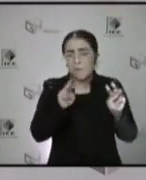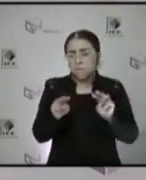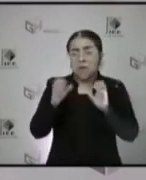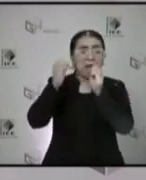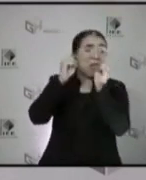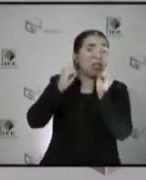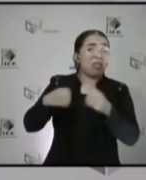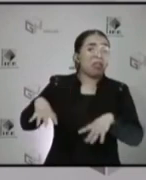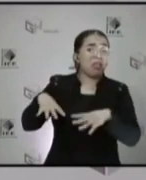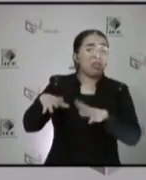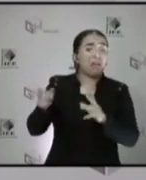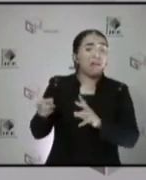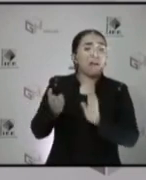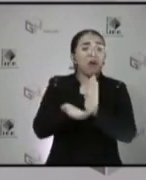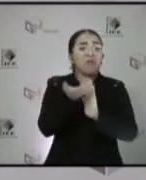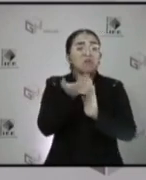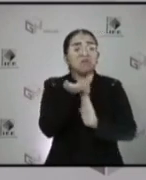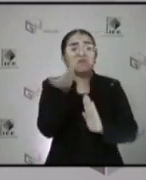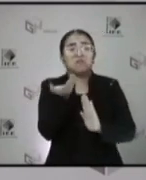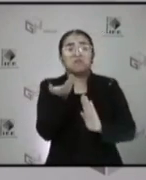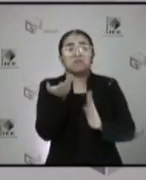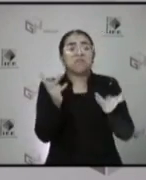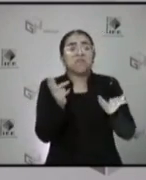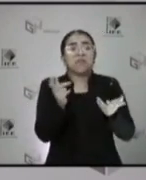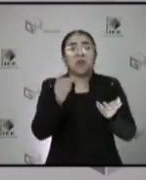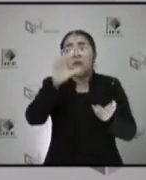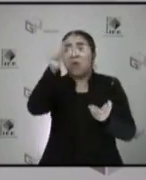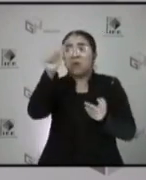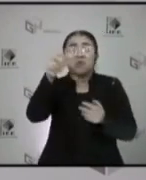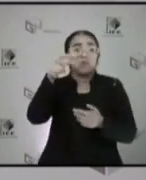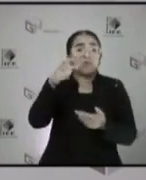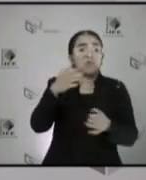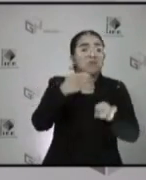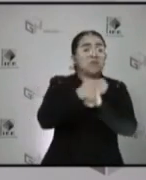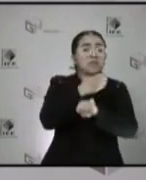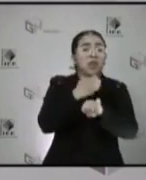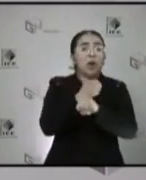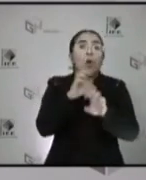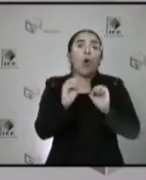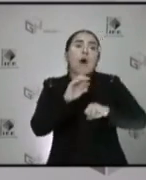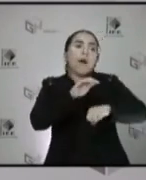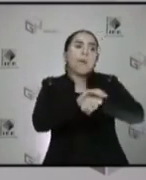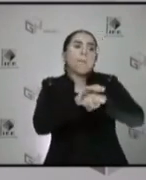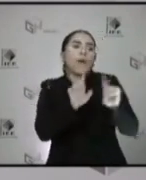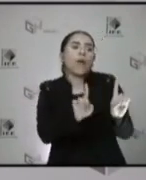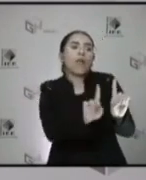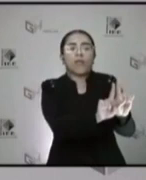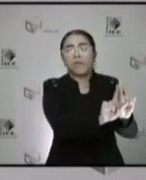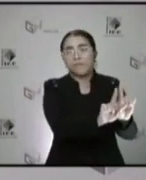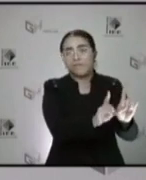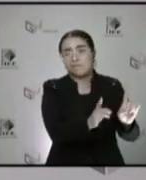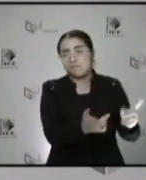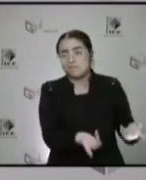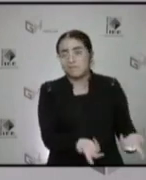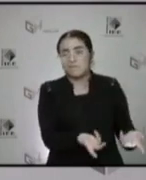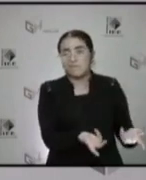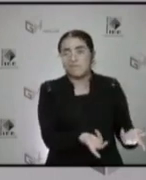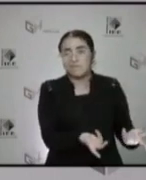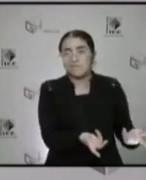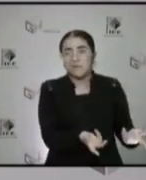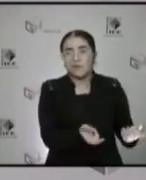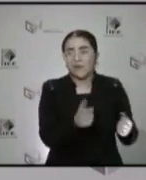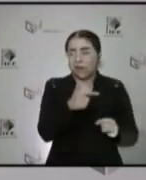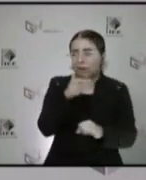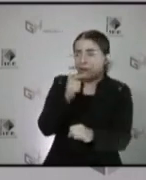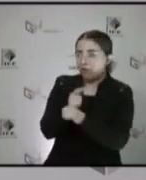con constructores que muchos no son ni del estado, o son cuates de alguien, o son amigos. He